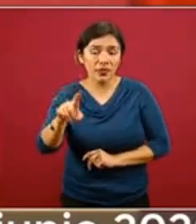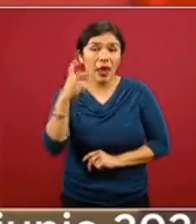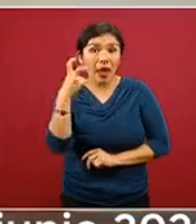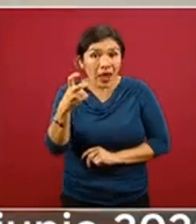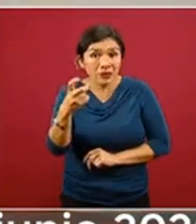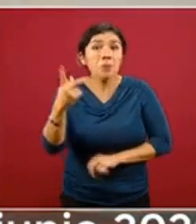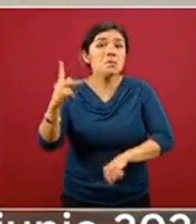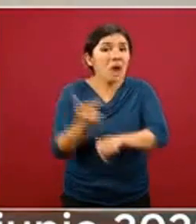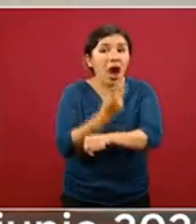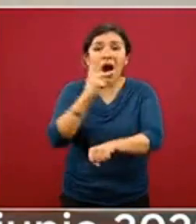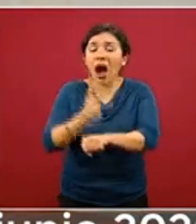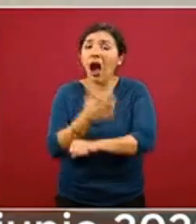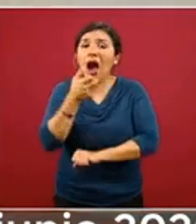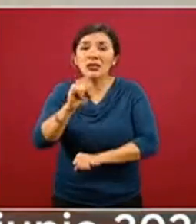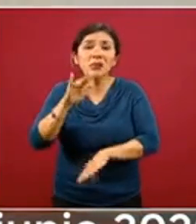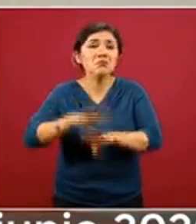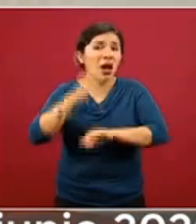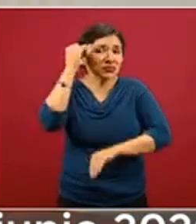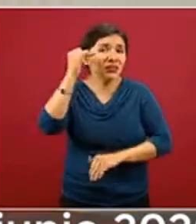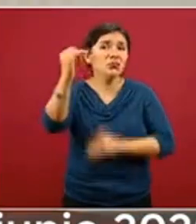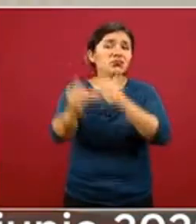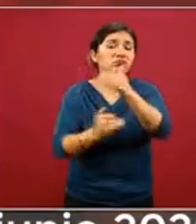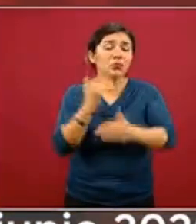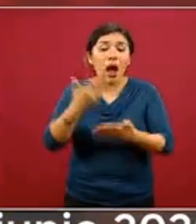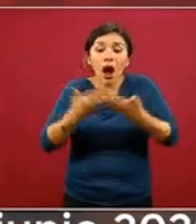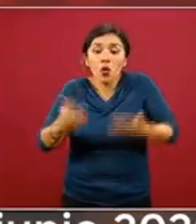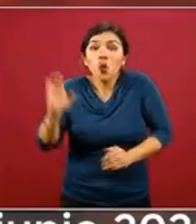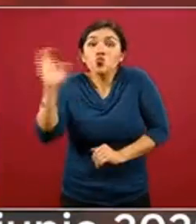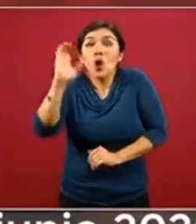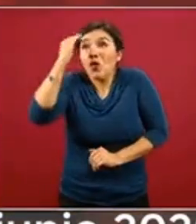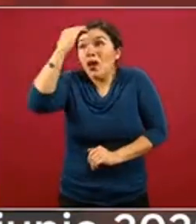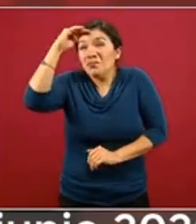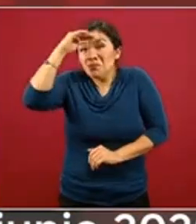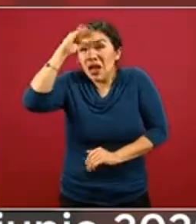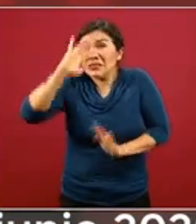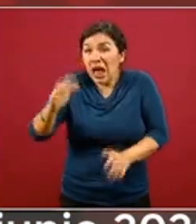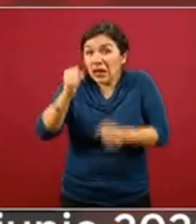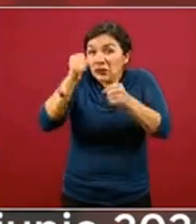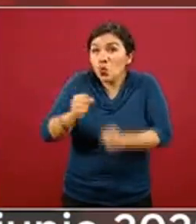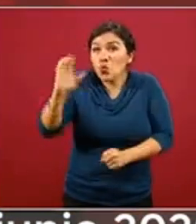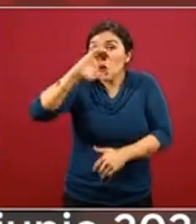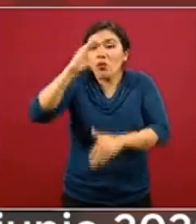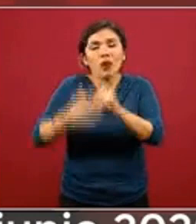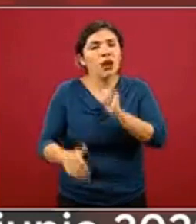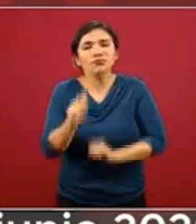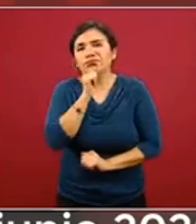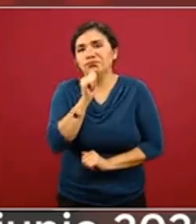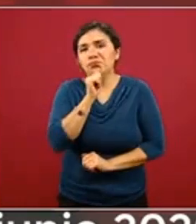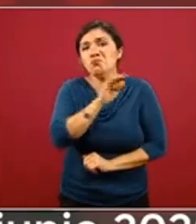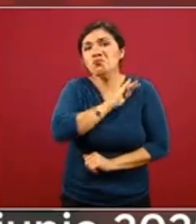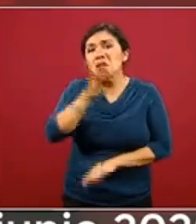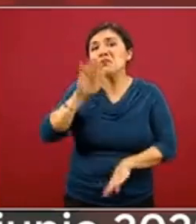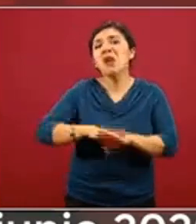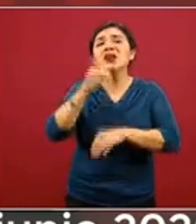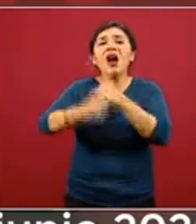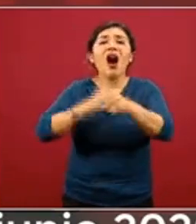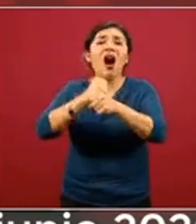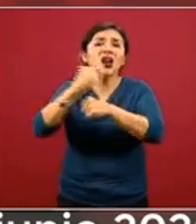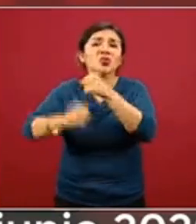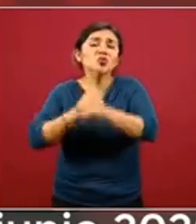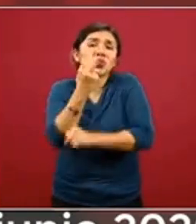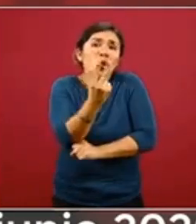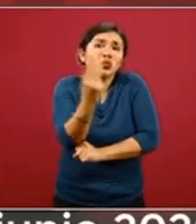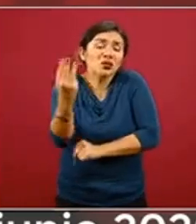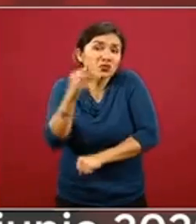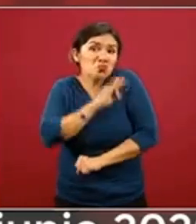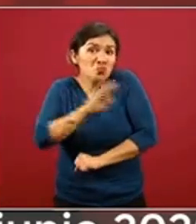esto va a estar ocurriendo por un tiempo hasta hoy impredecible, pero que podría extenderse al menos por un par de años, 2